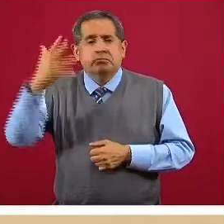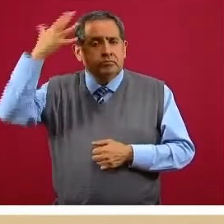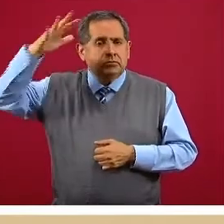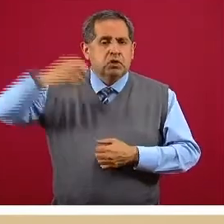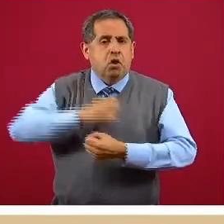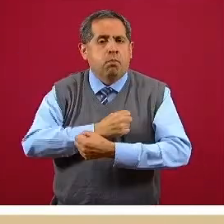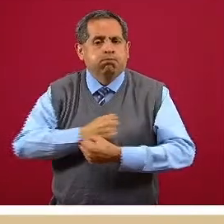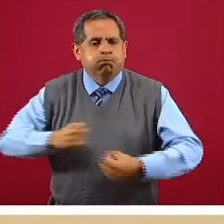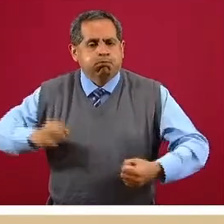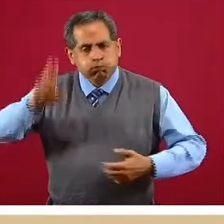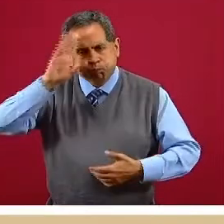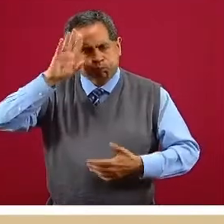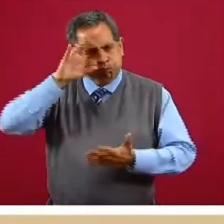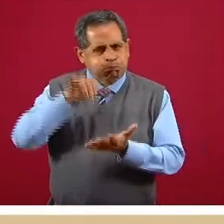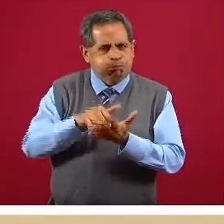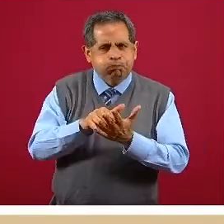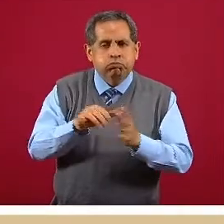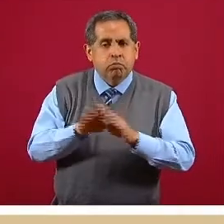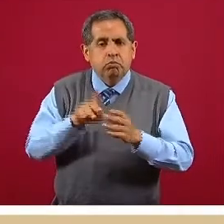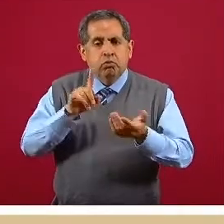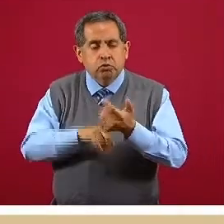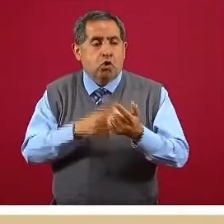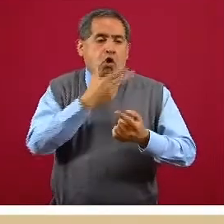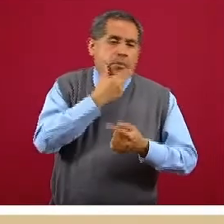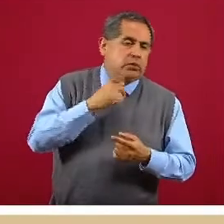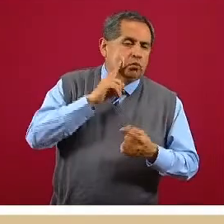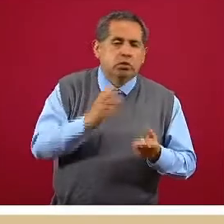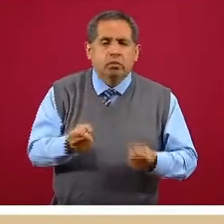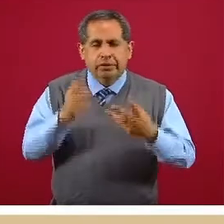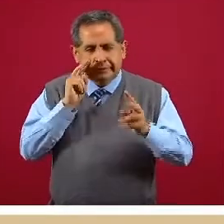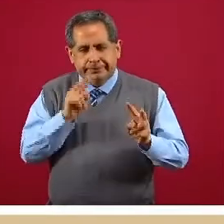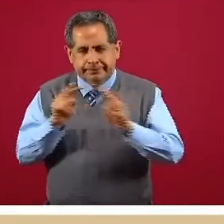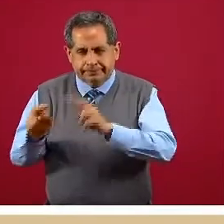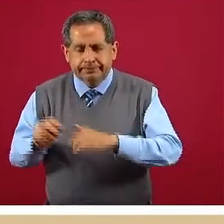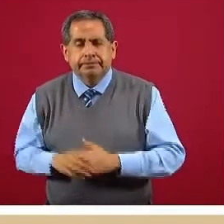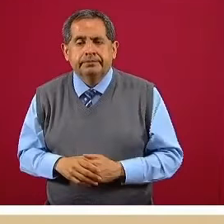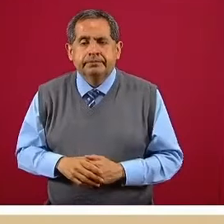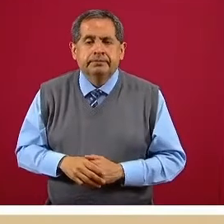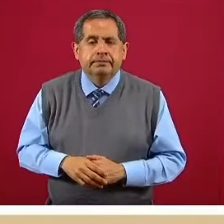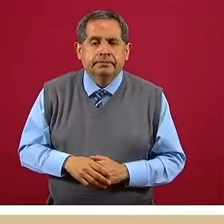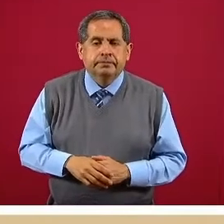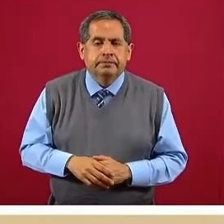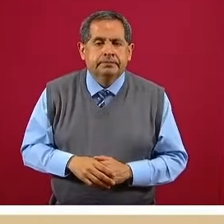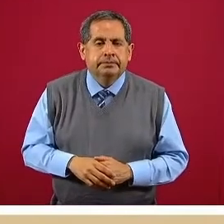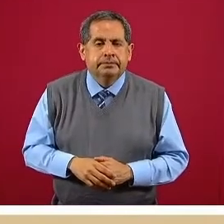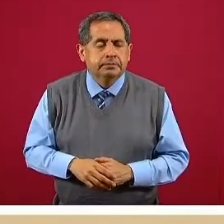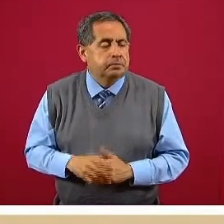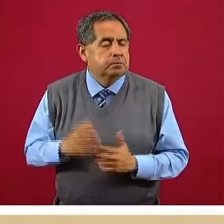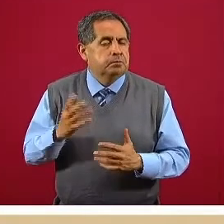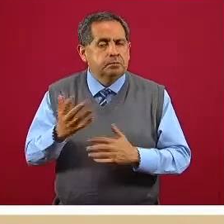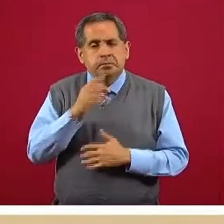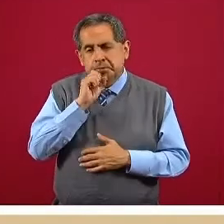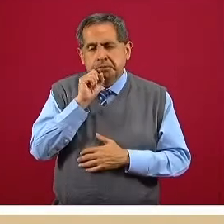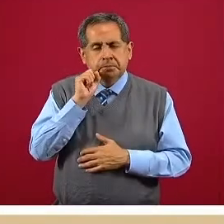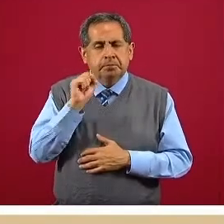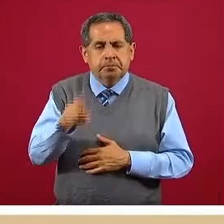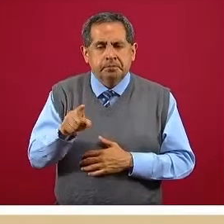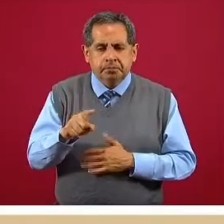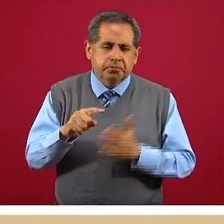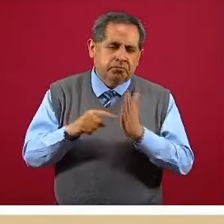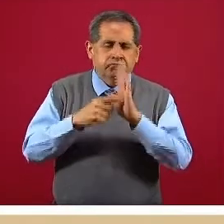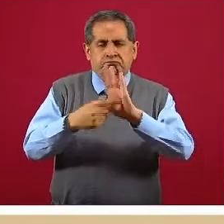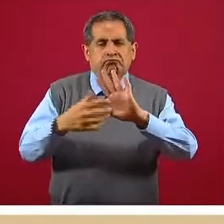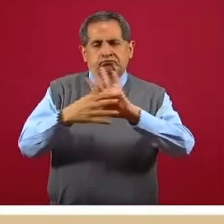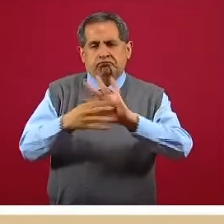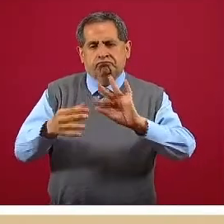obesidad en los adultos por sexo. La siguiente, por favor. Bueno, también les